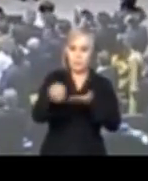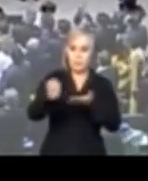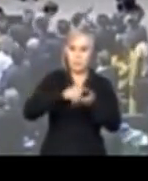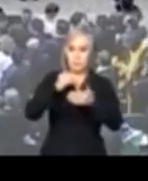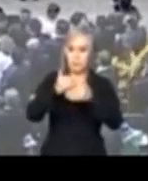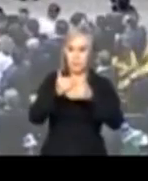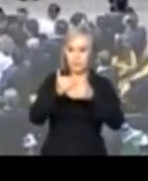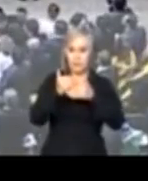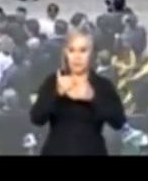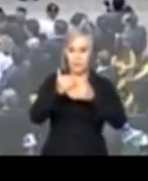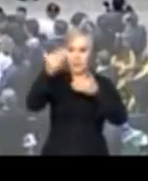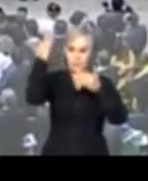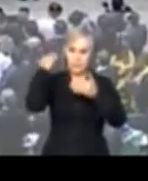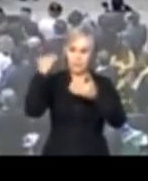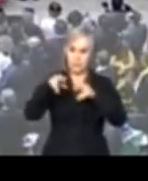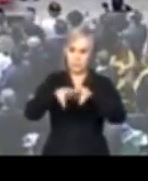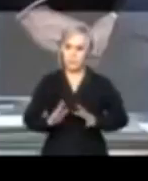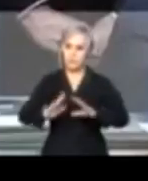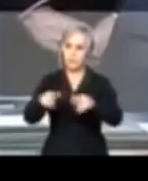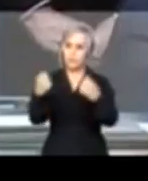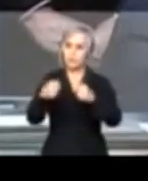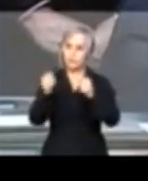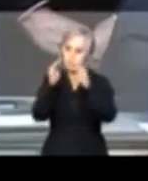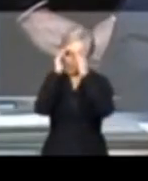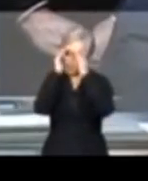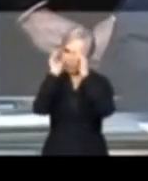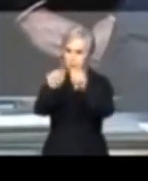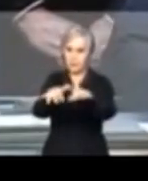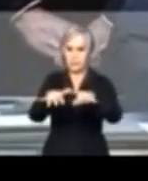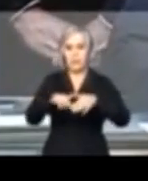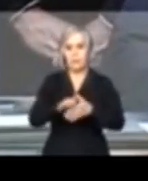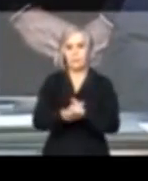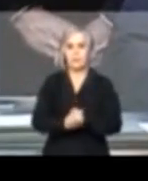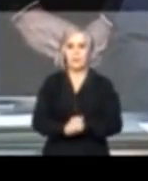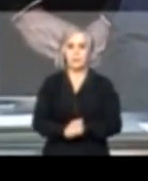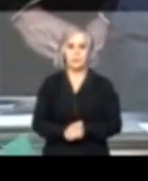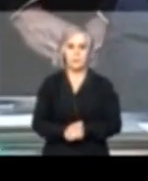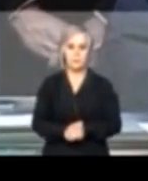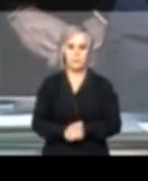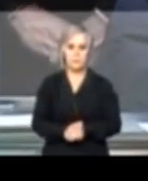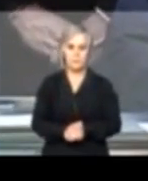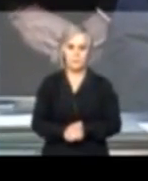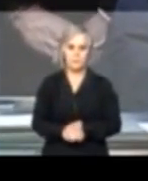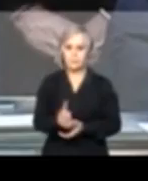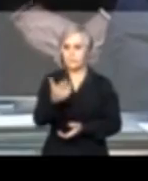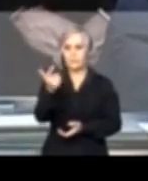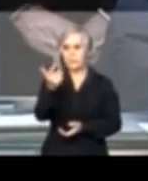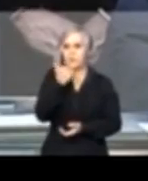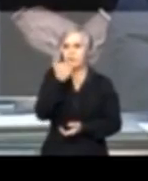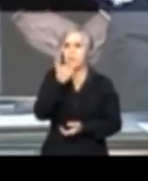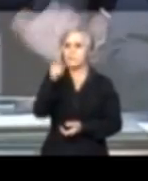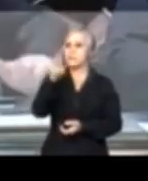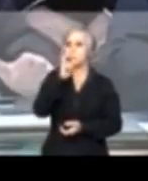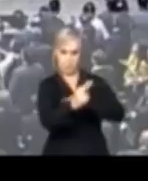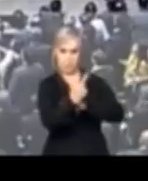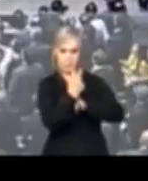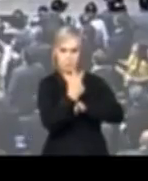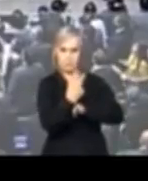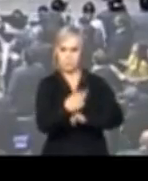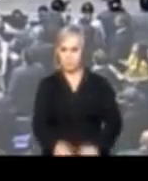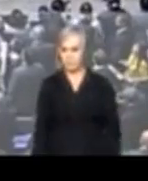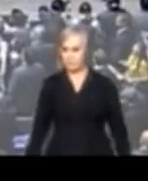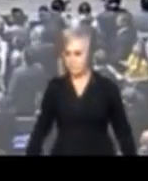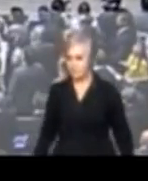Si 2/3 de los senadores o más la condenan por presunto uso de dineros de bancos públicos para encubrir el déficit